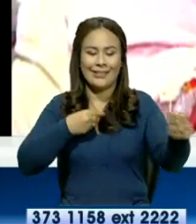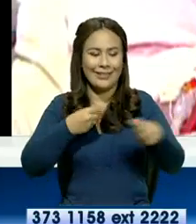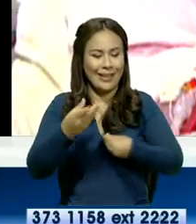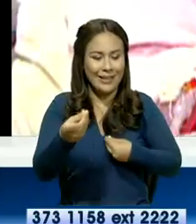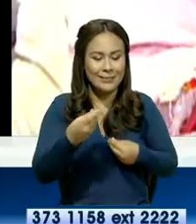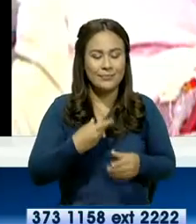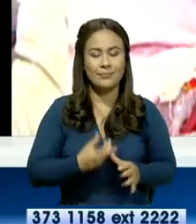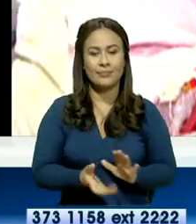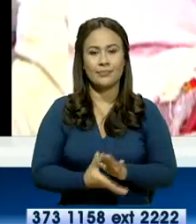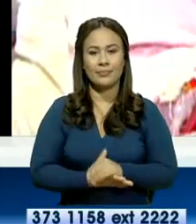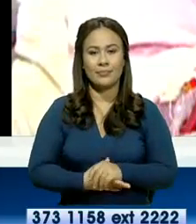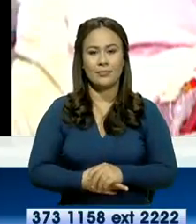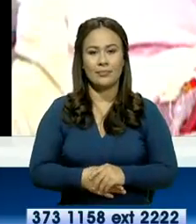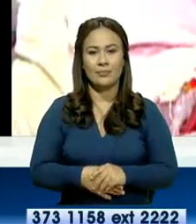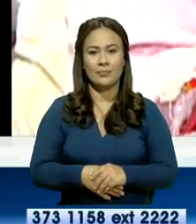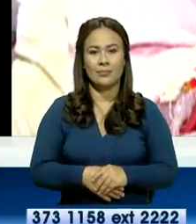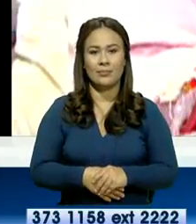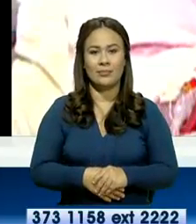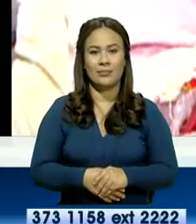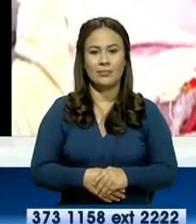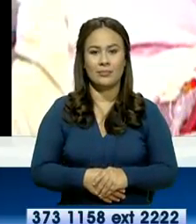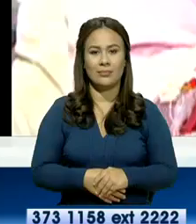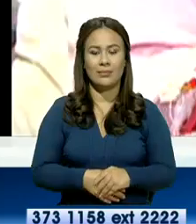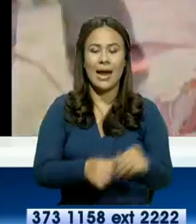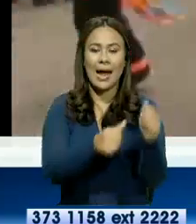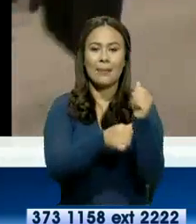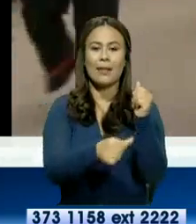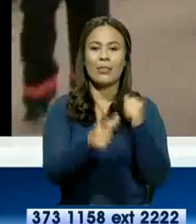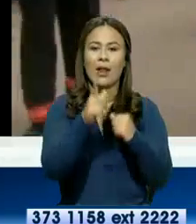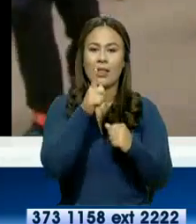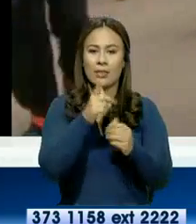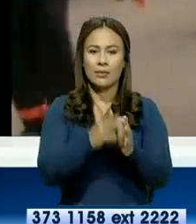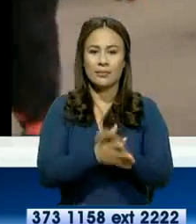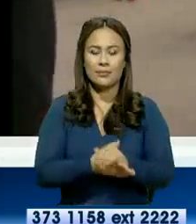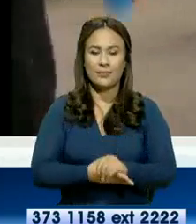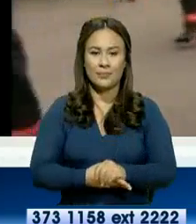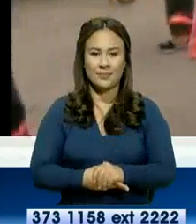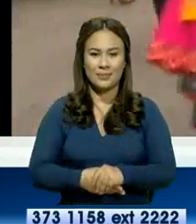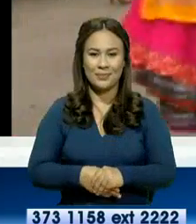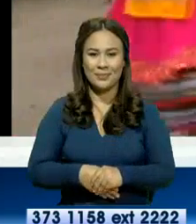brindado nuestros hermanos latacungueños.